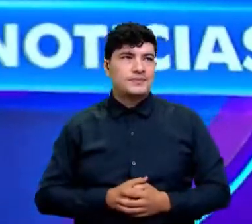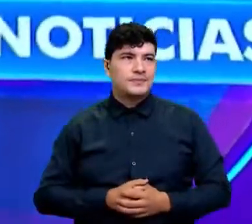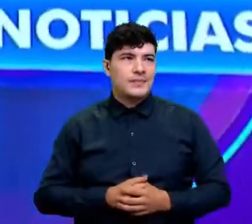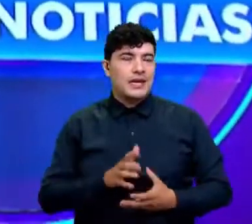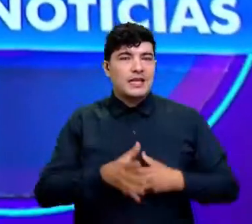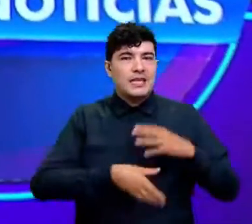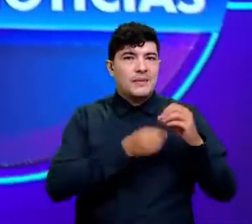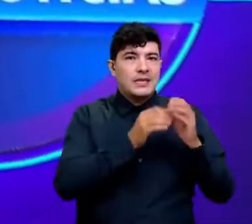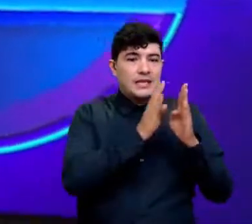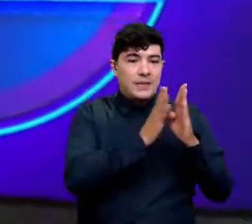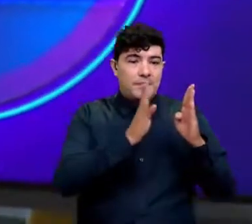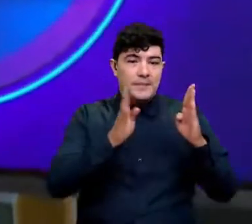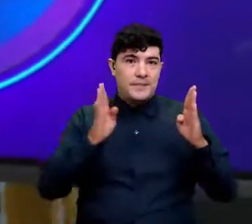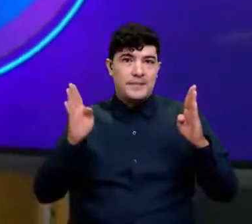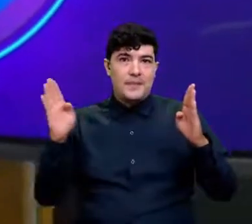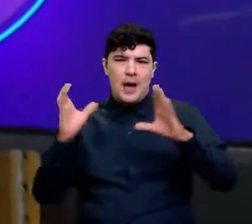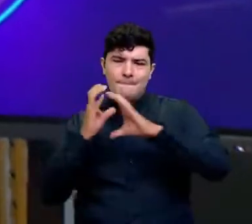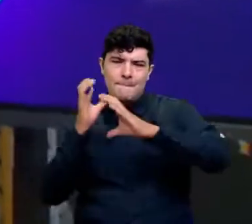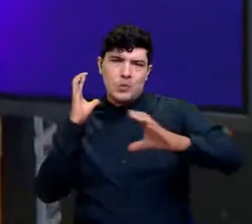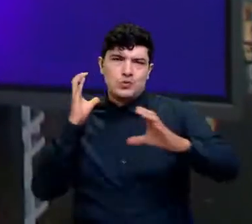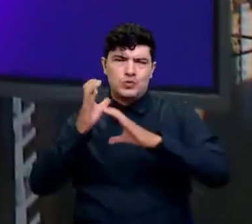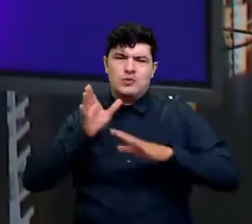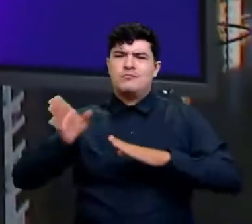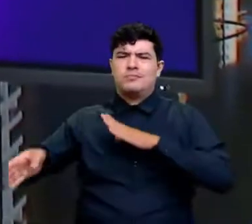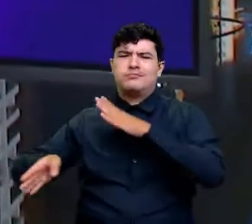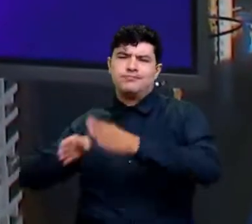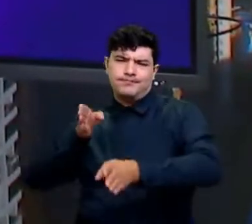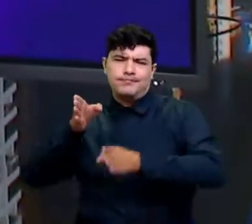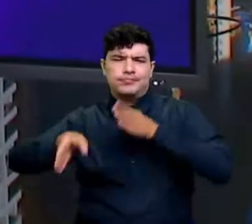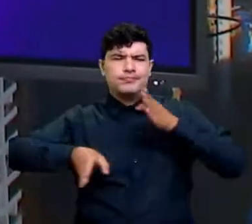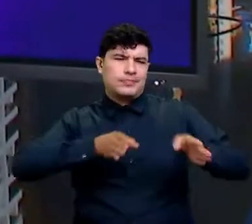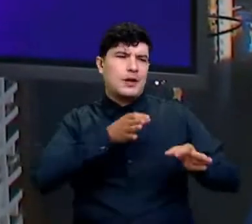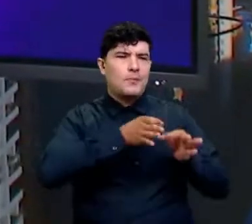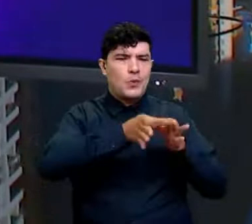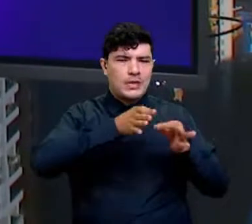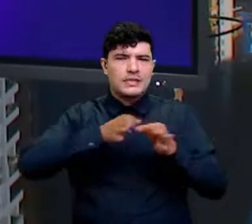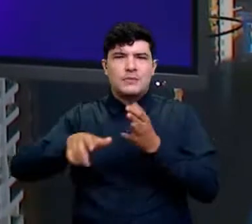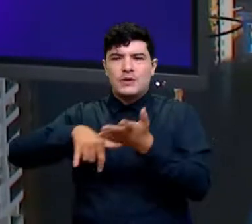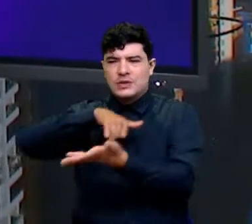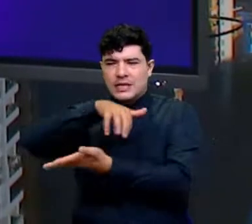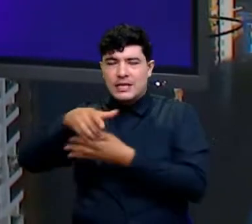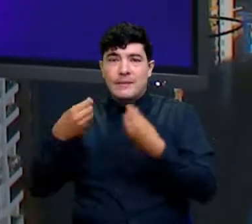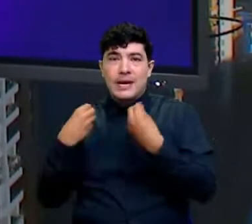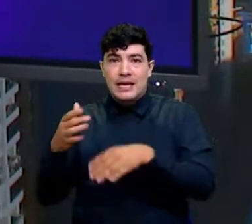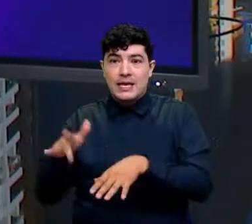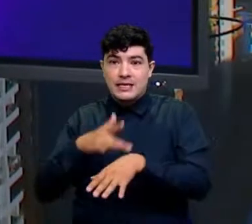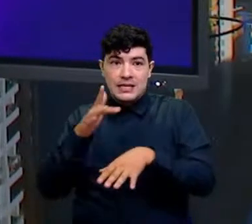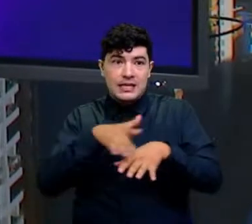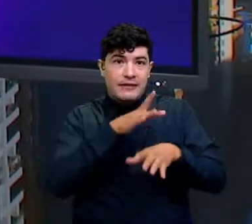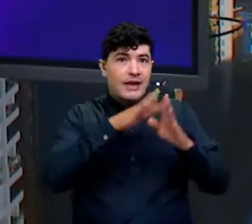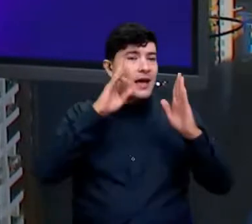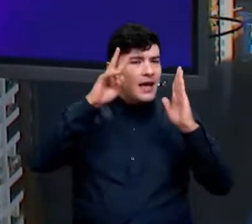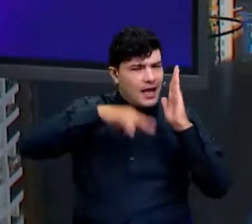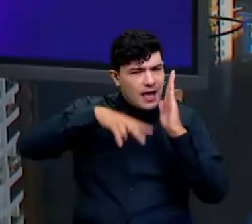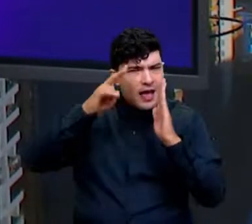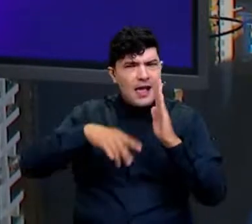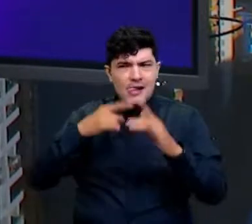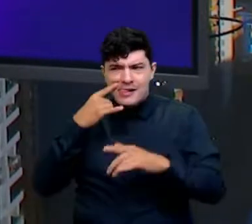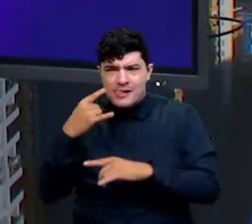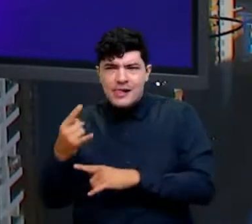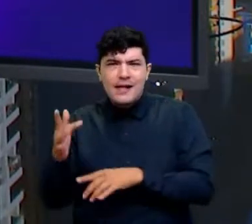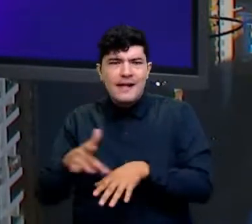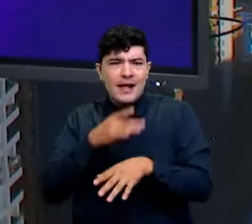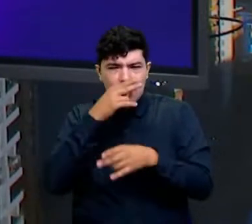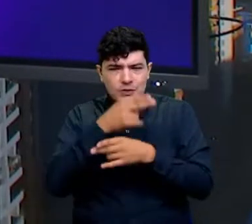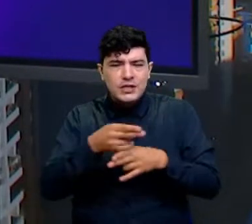Y el Bibliobús recorre los diferentes municipios de Santander para incentivar la lectura de manera entretenida a niños y niñas